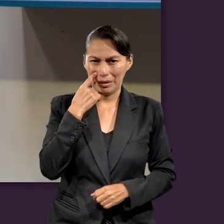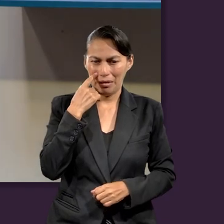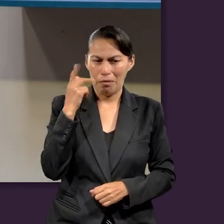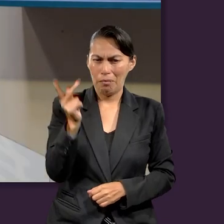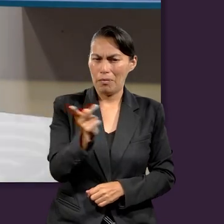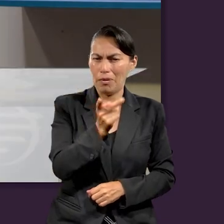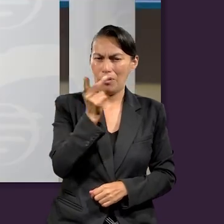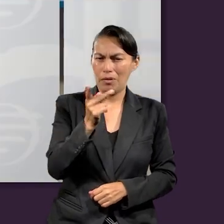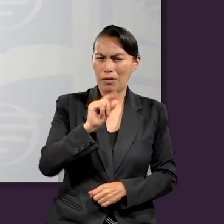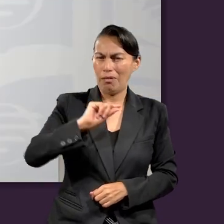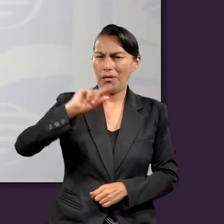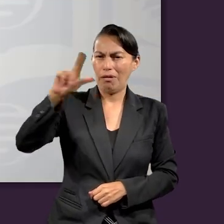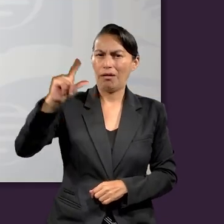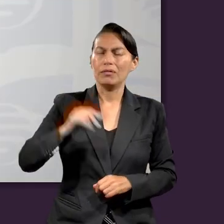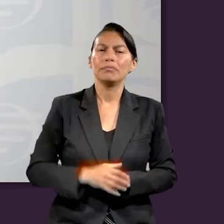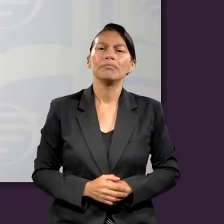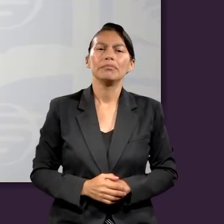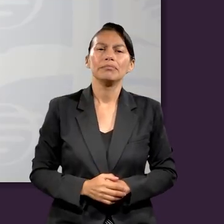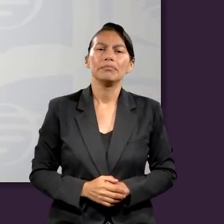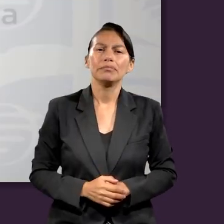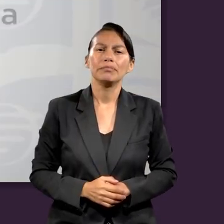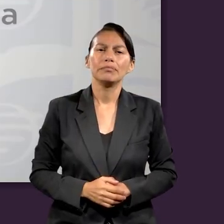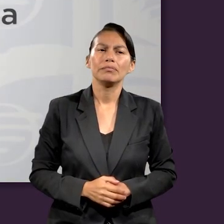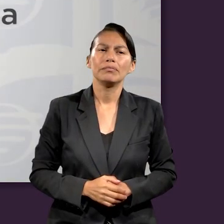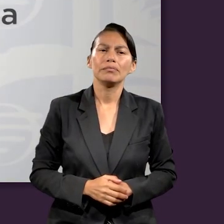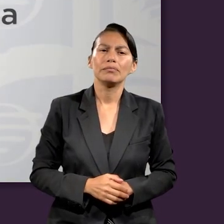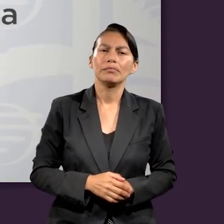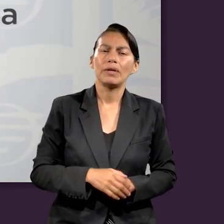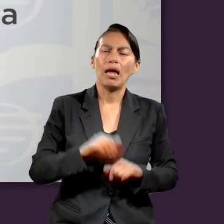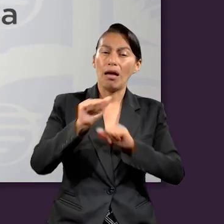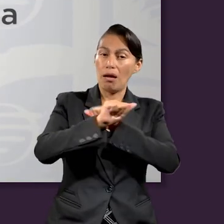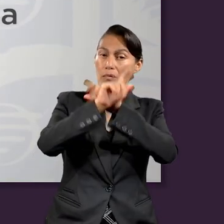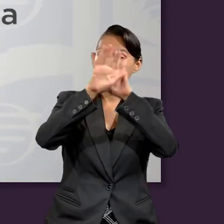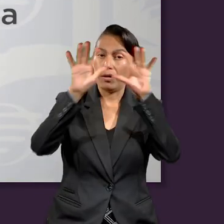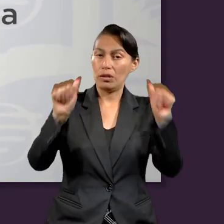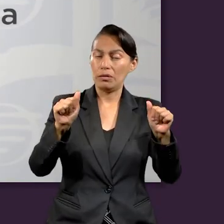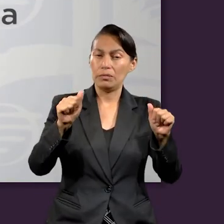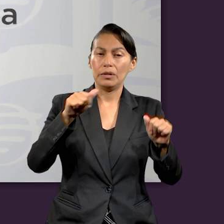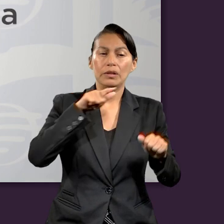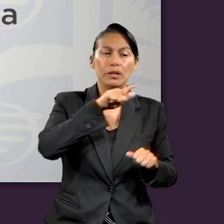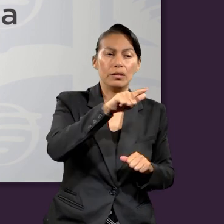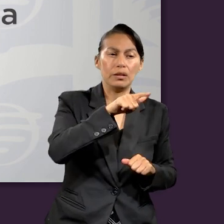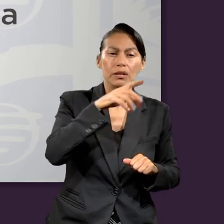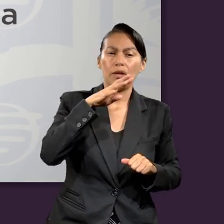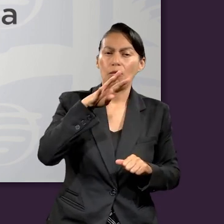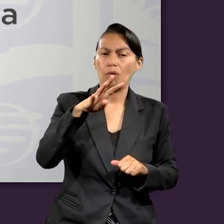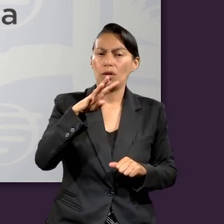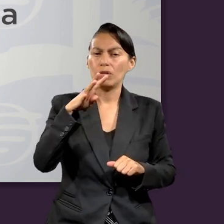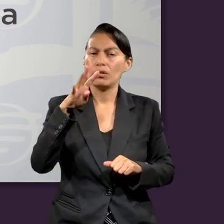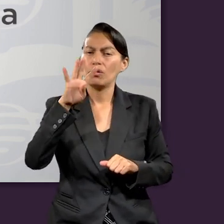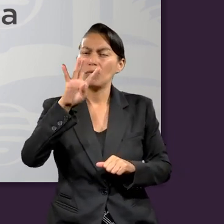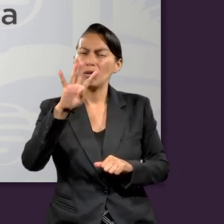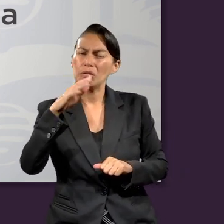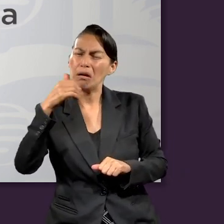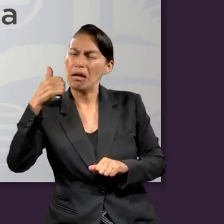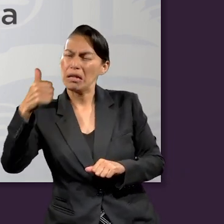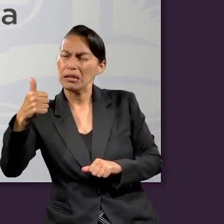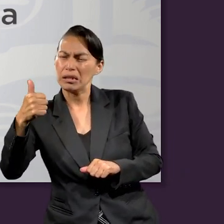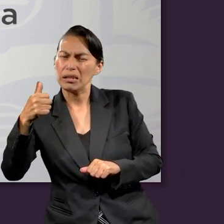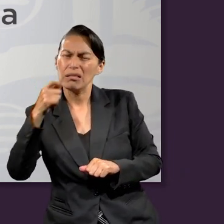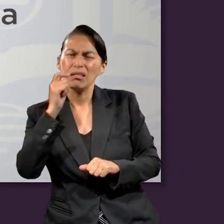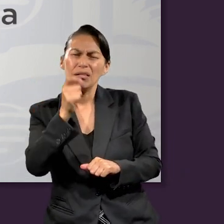contestar. La pregunta es la siguiente. ¿Qué nos enseña Apocalipsis 17, 4 al 6,